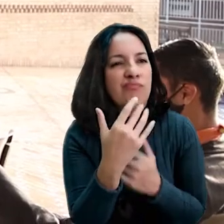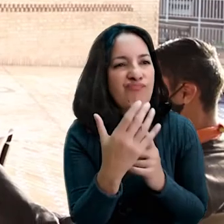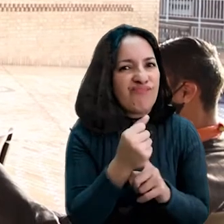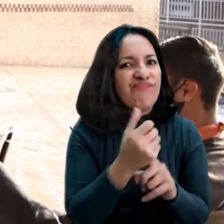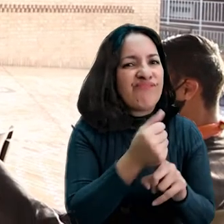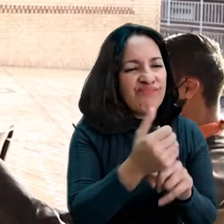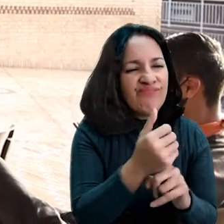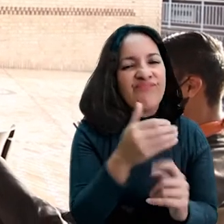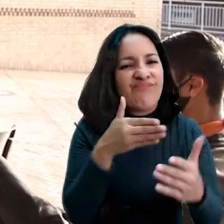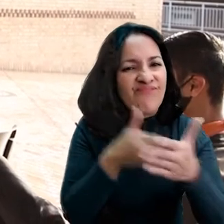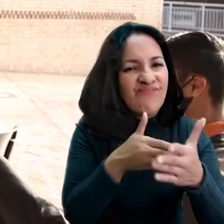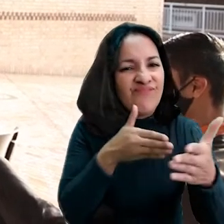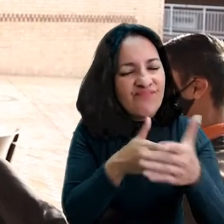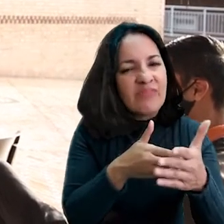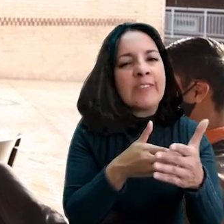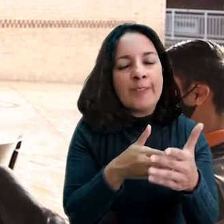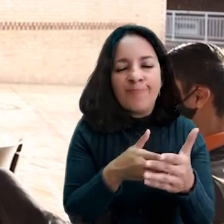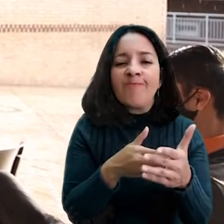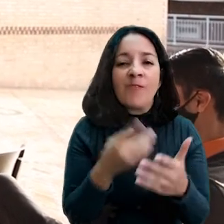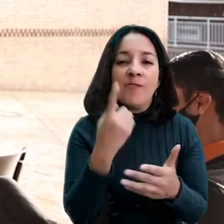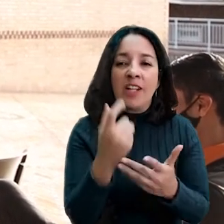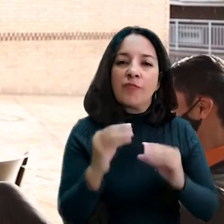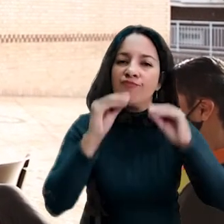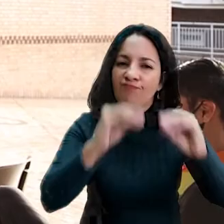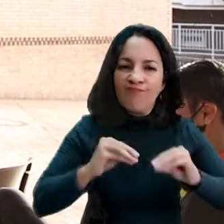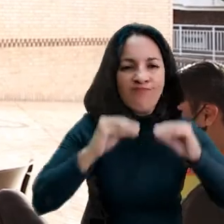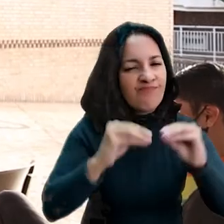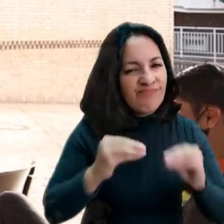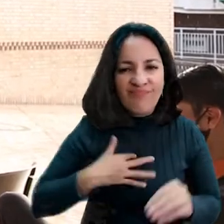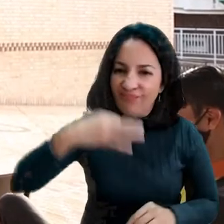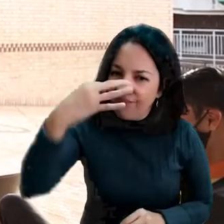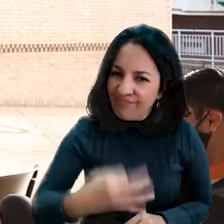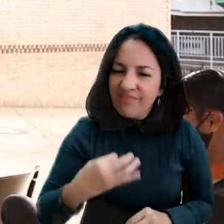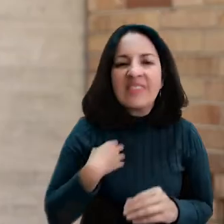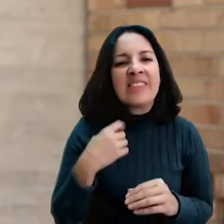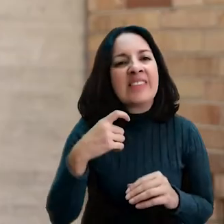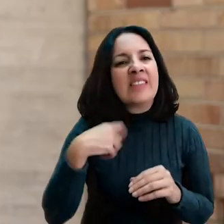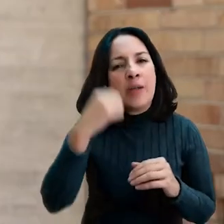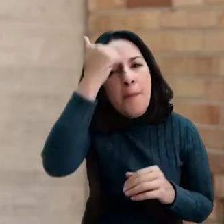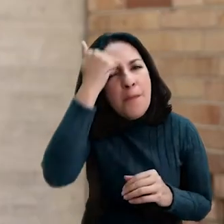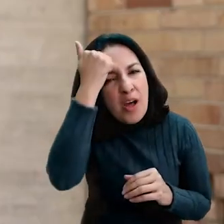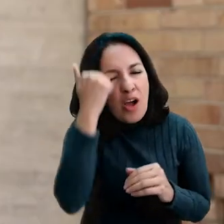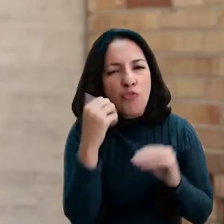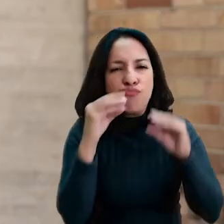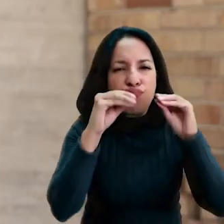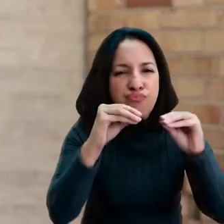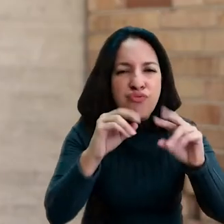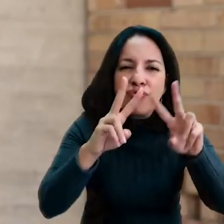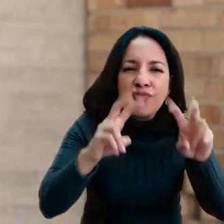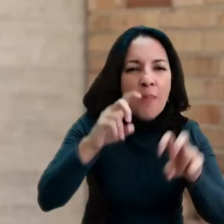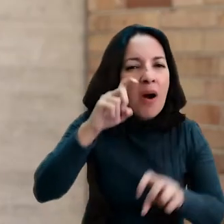visto. A través de este proceso hemos encontrado pues como algunas barreras que, bueno, que hace falta